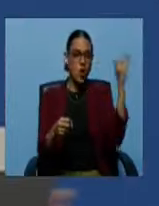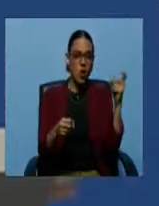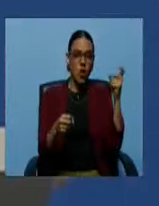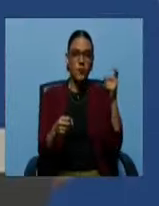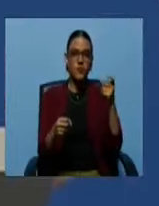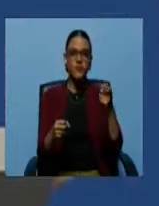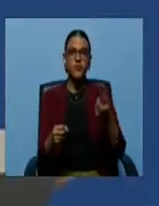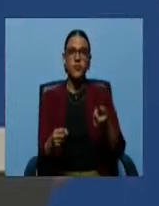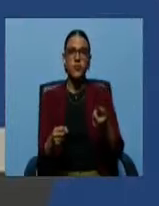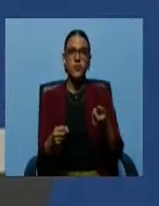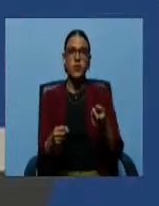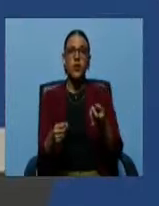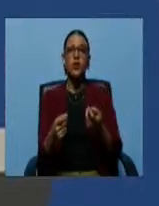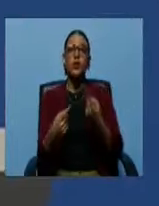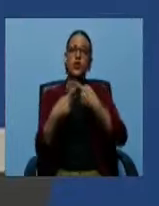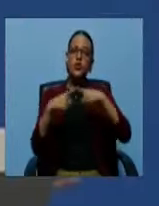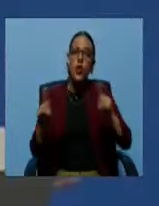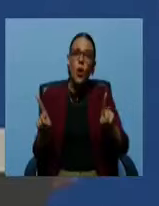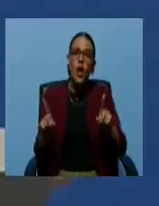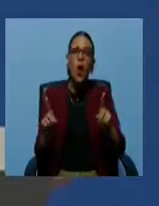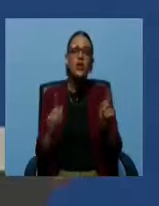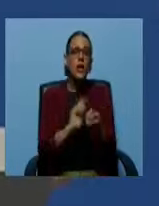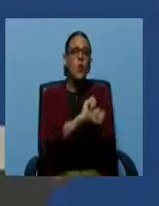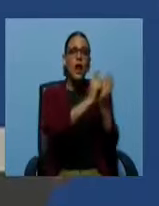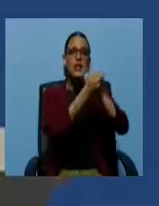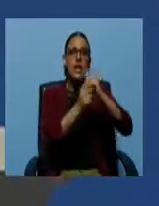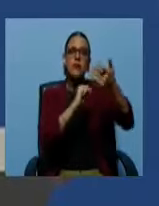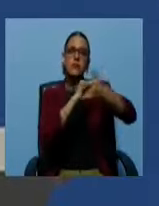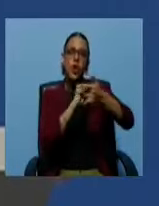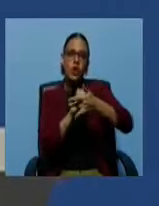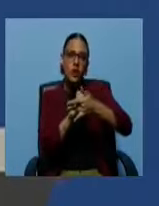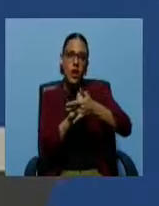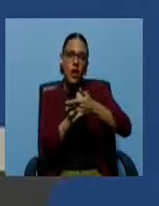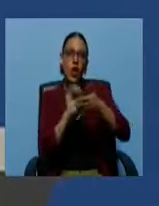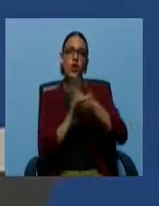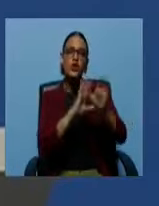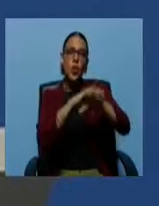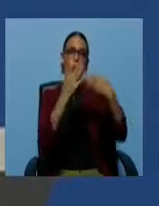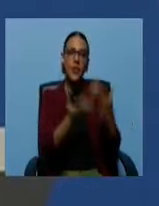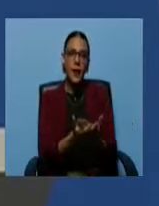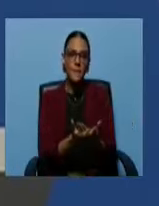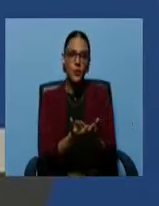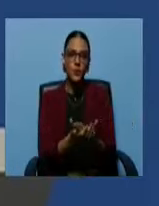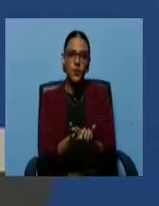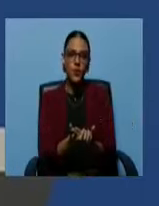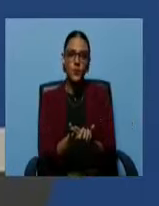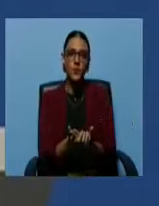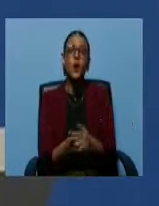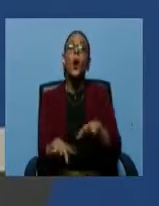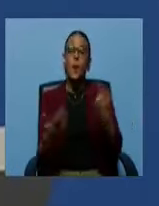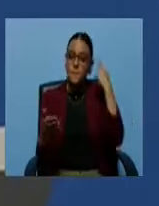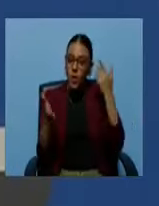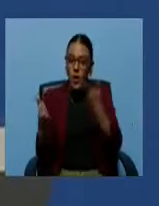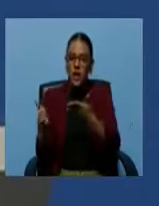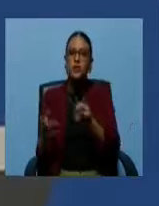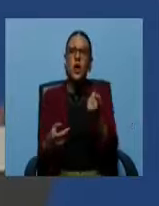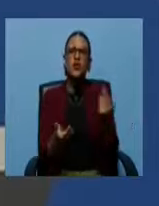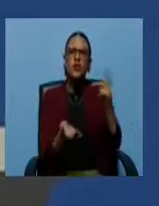hacia una nueva transformación tecnológica en el mundo. Y cómo eso ha traído